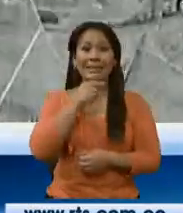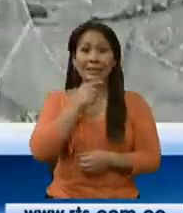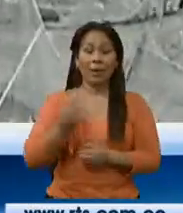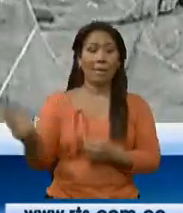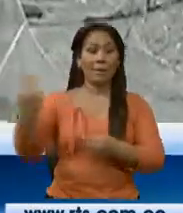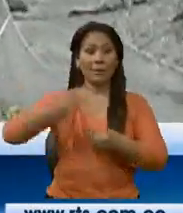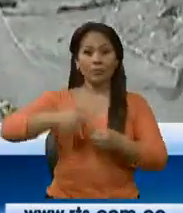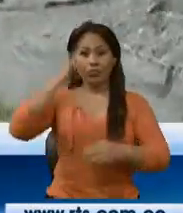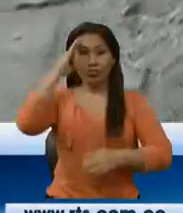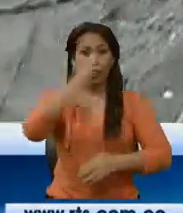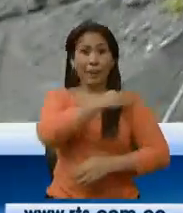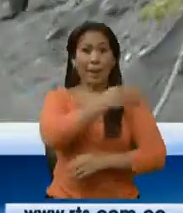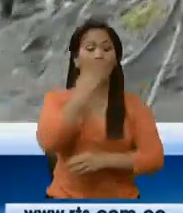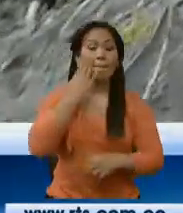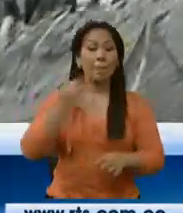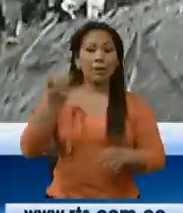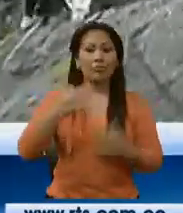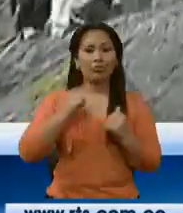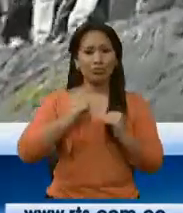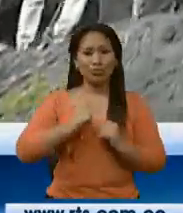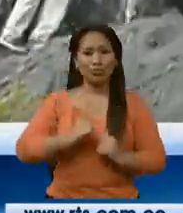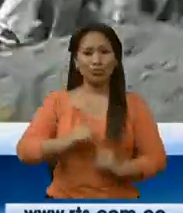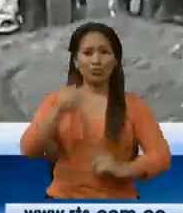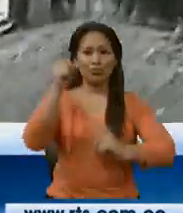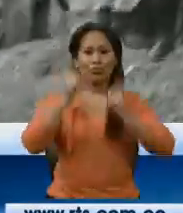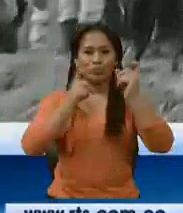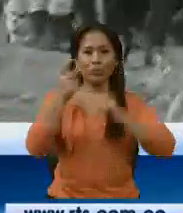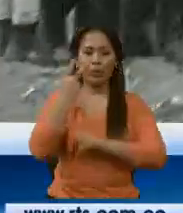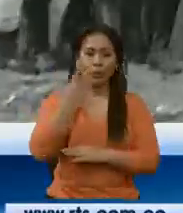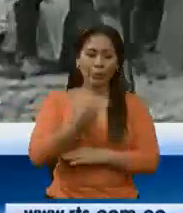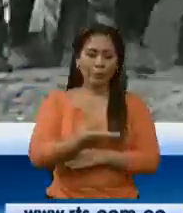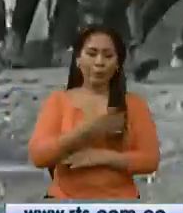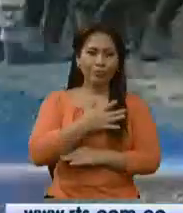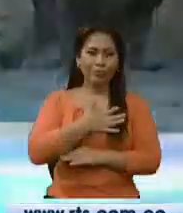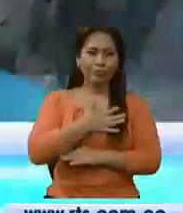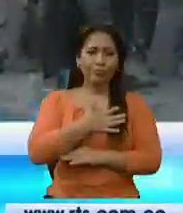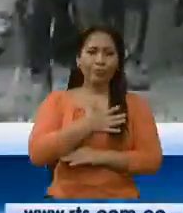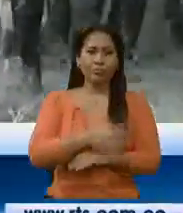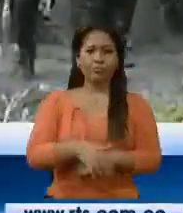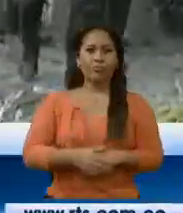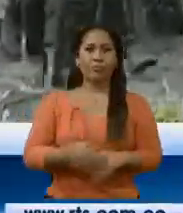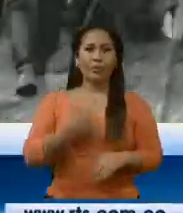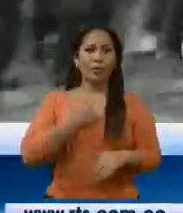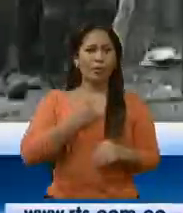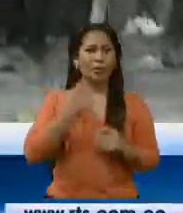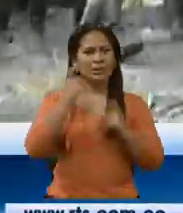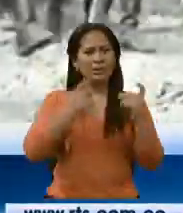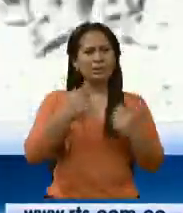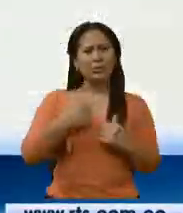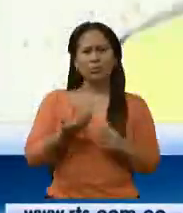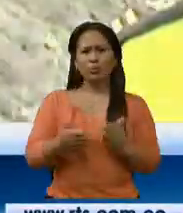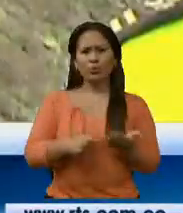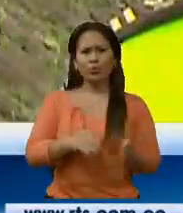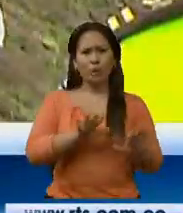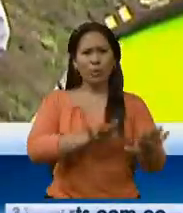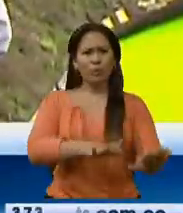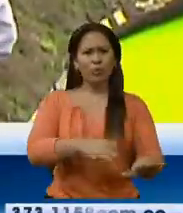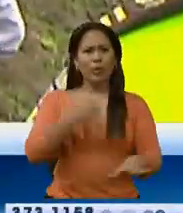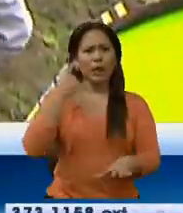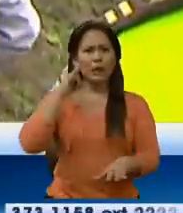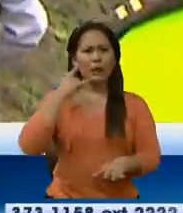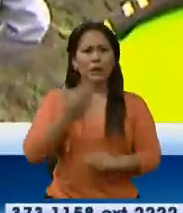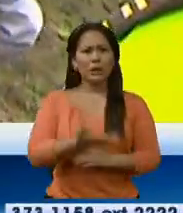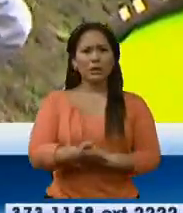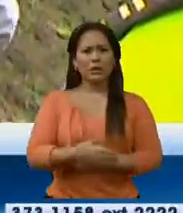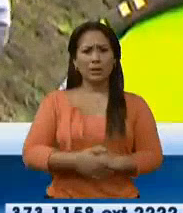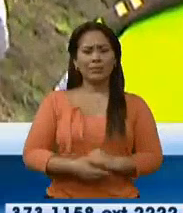participaron. Y consternados, expresan su sentimiento. Personalmente yo estoy muy consternado con la muerte de los dos menores y